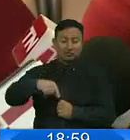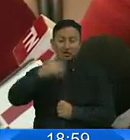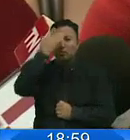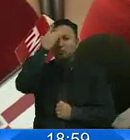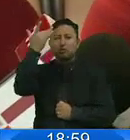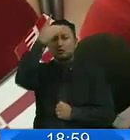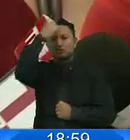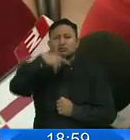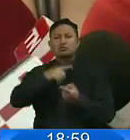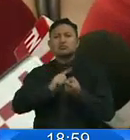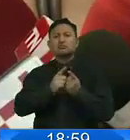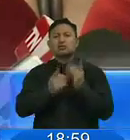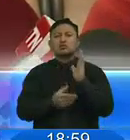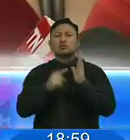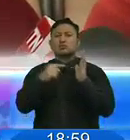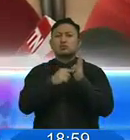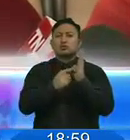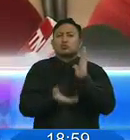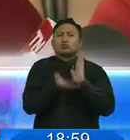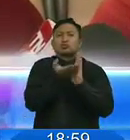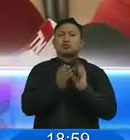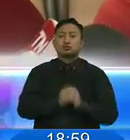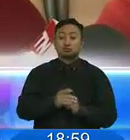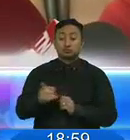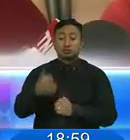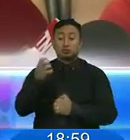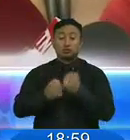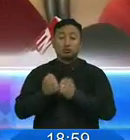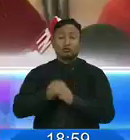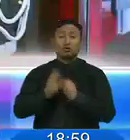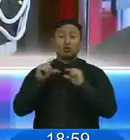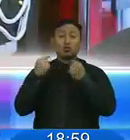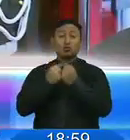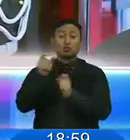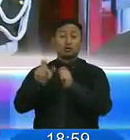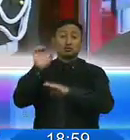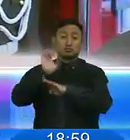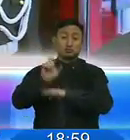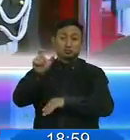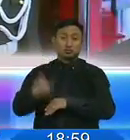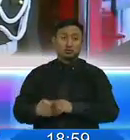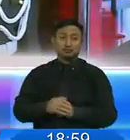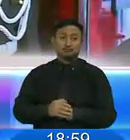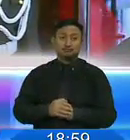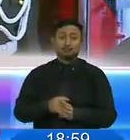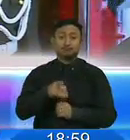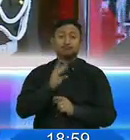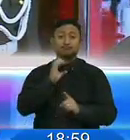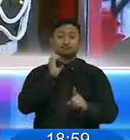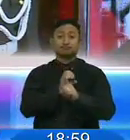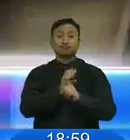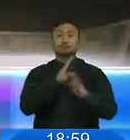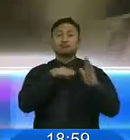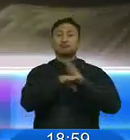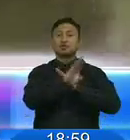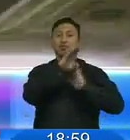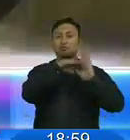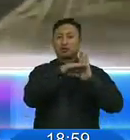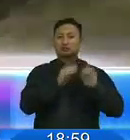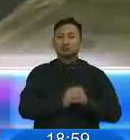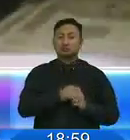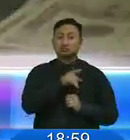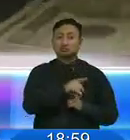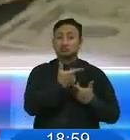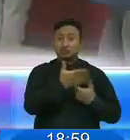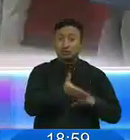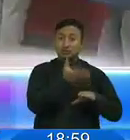y definitivamente que afecta a los intereses de las grandes mayorías. La crítica más fuerte va en contra de los bancos, pues afirman que ellos recibieron